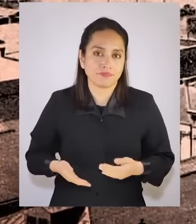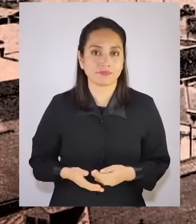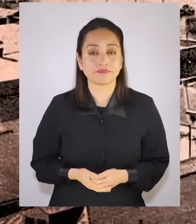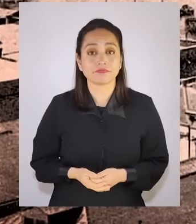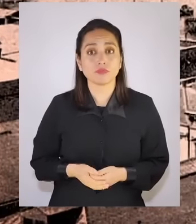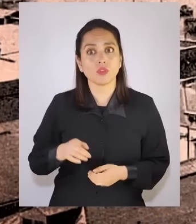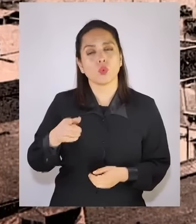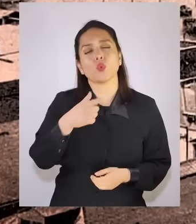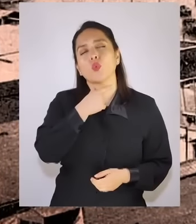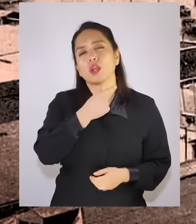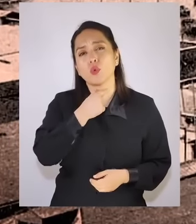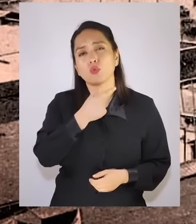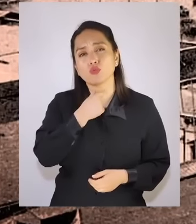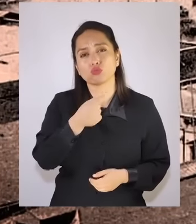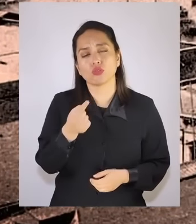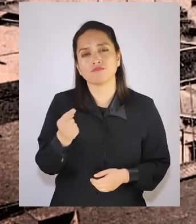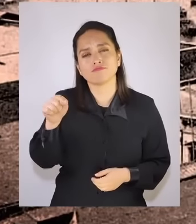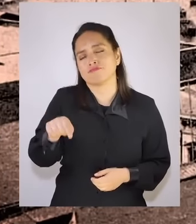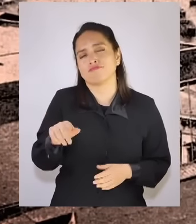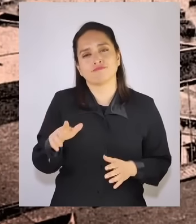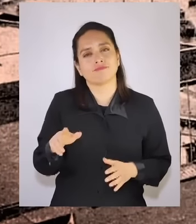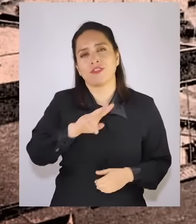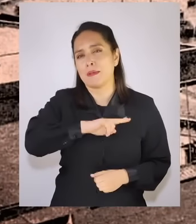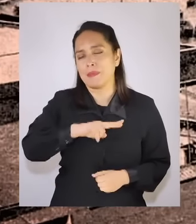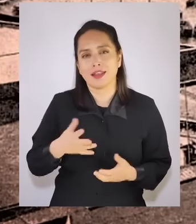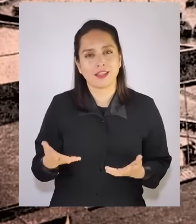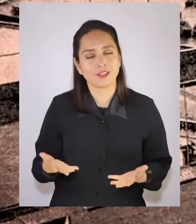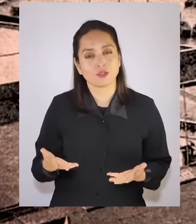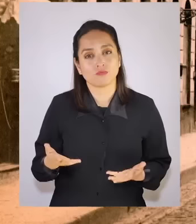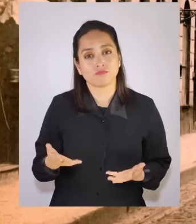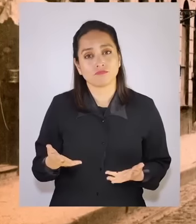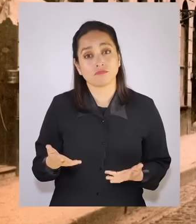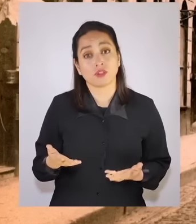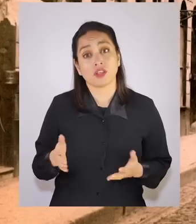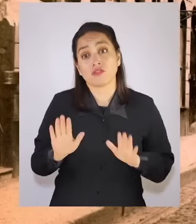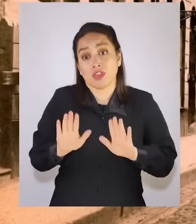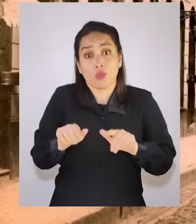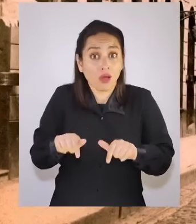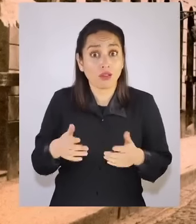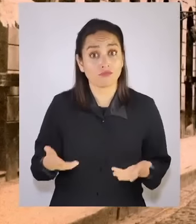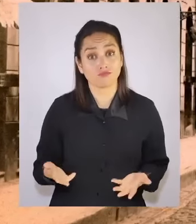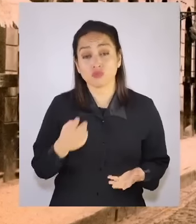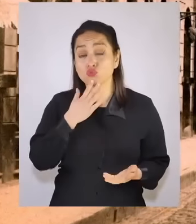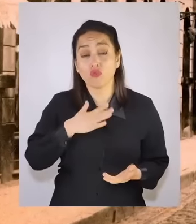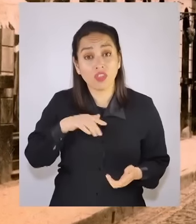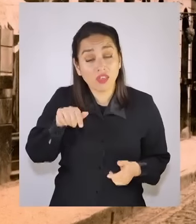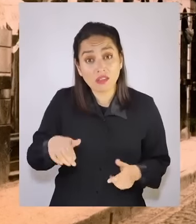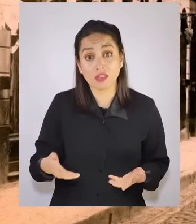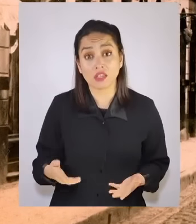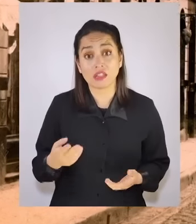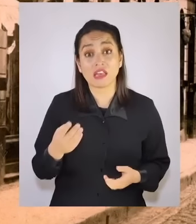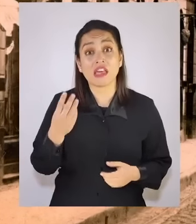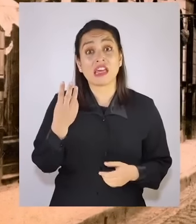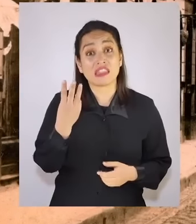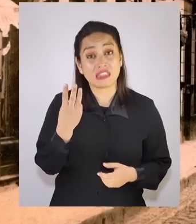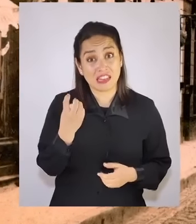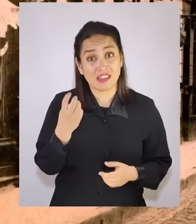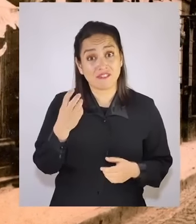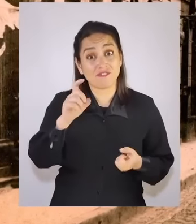Le gustó tanto a Juan Matt Walters Valparaíso que hizo su vida aquí. Se casó 3 veces, tuvo 12